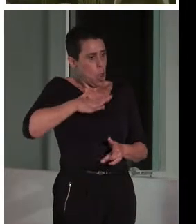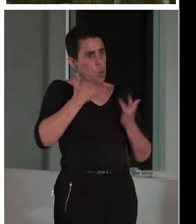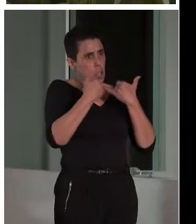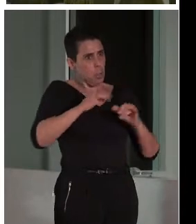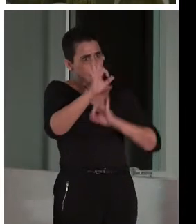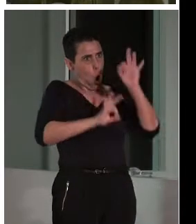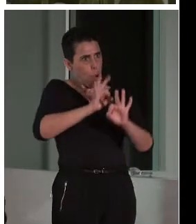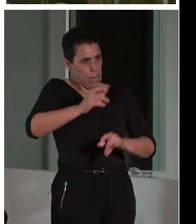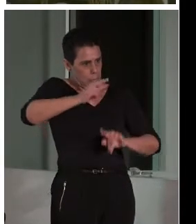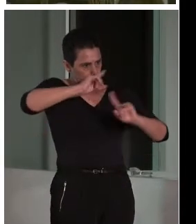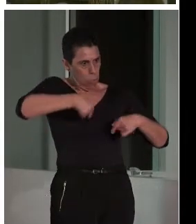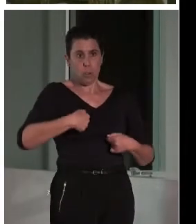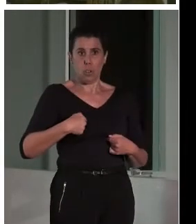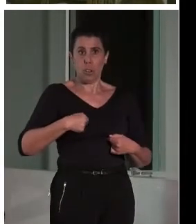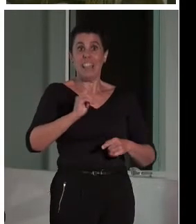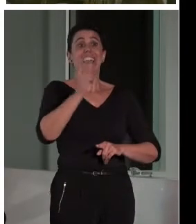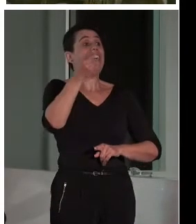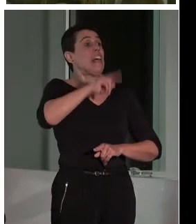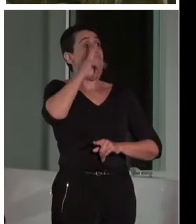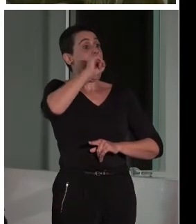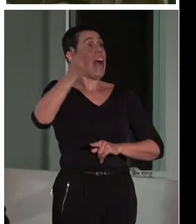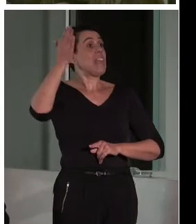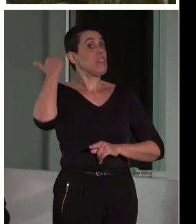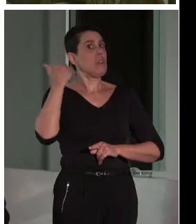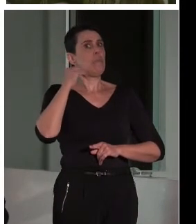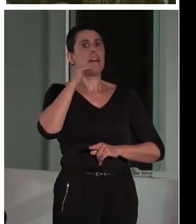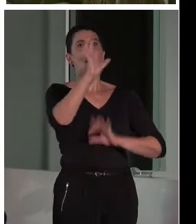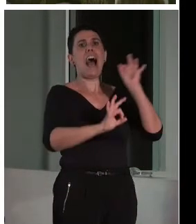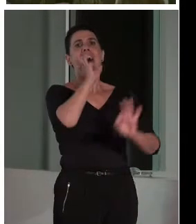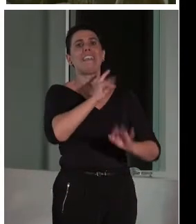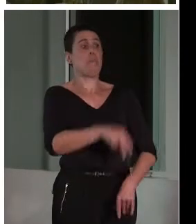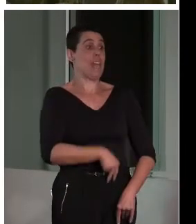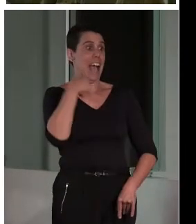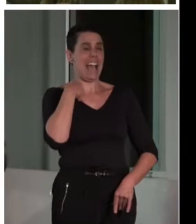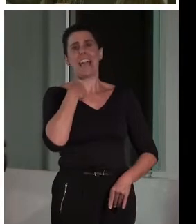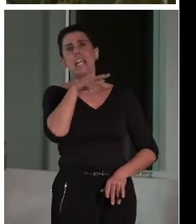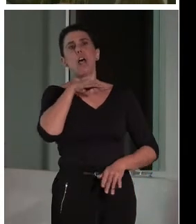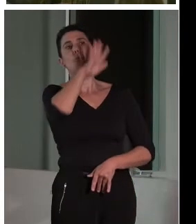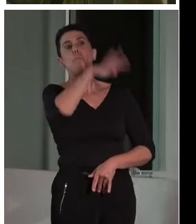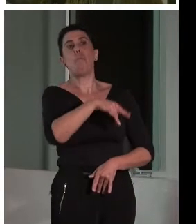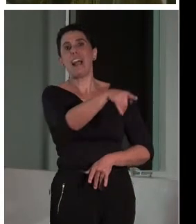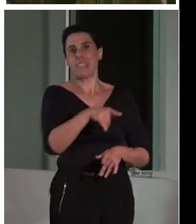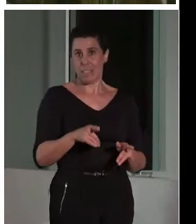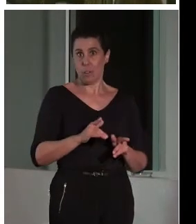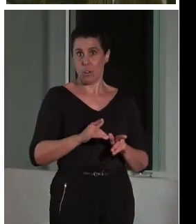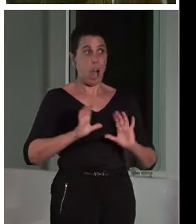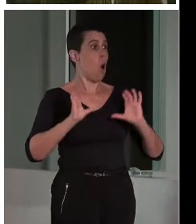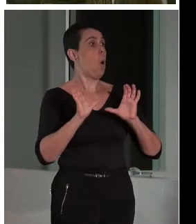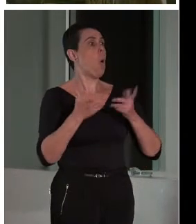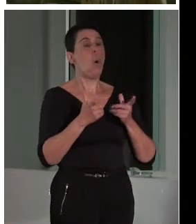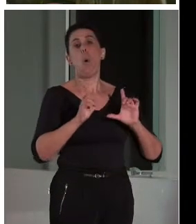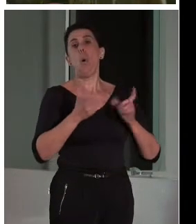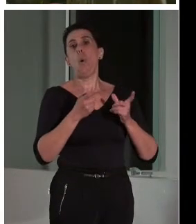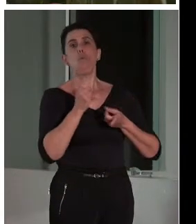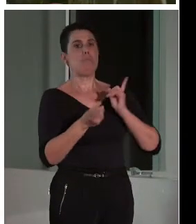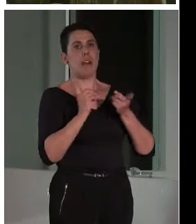nuestra asamblea general que la hicimos en barcelona el año pasado nuestra primera asamblea general como nueva junta directiva tuvimos la suerte de que nos